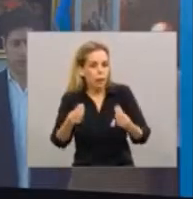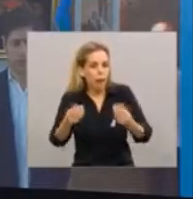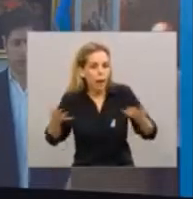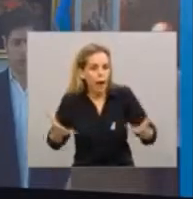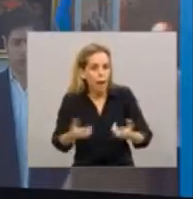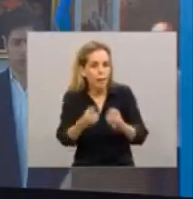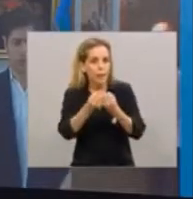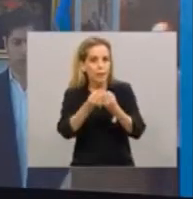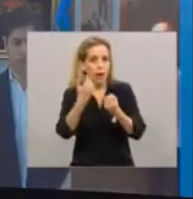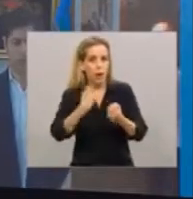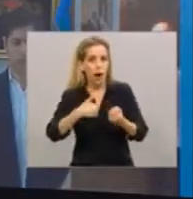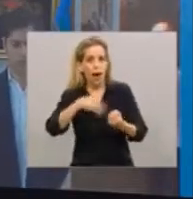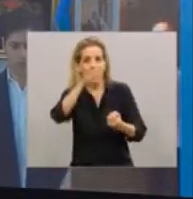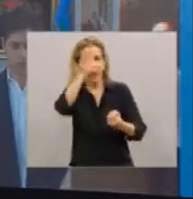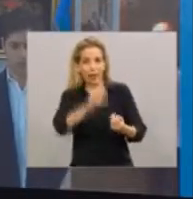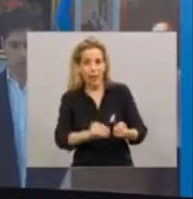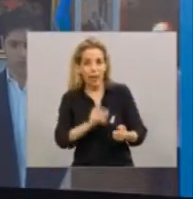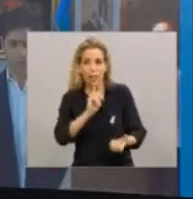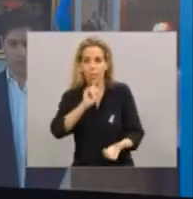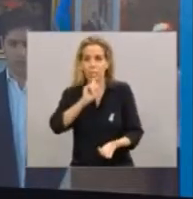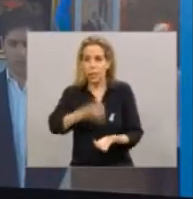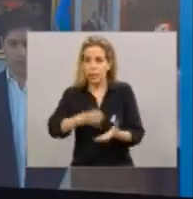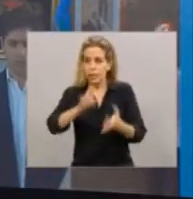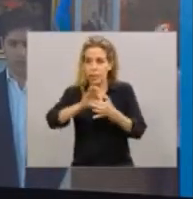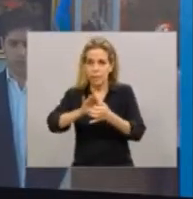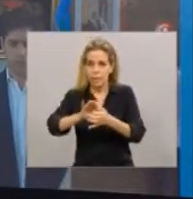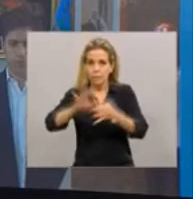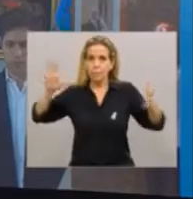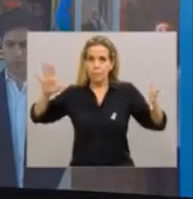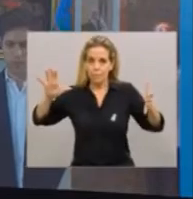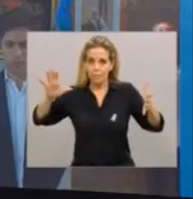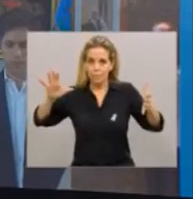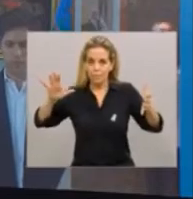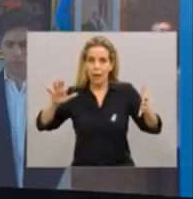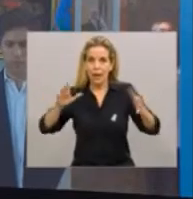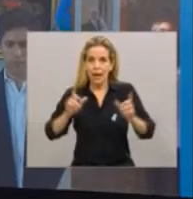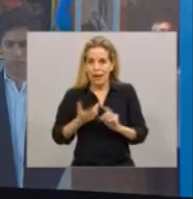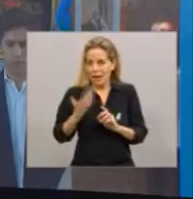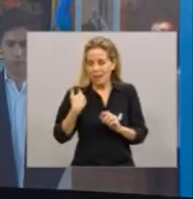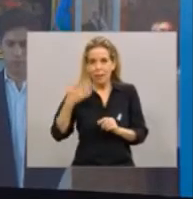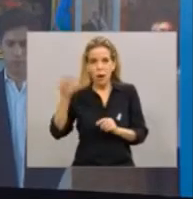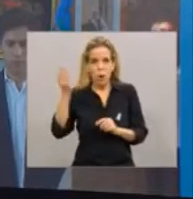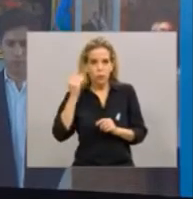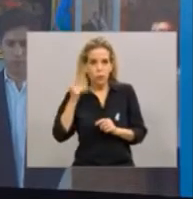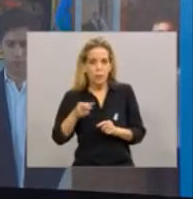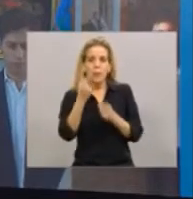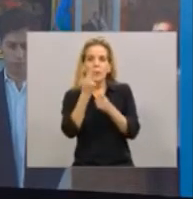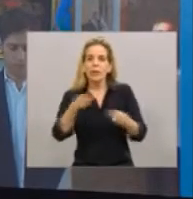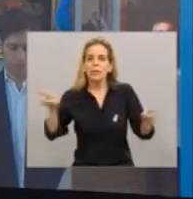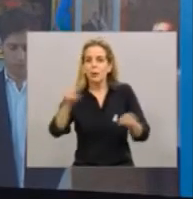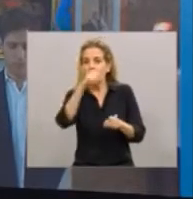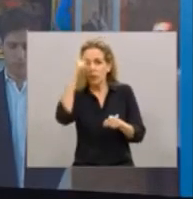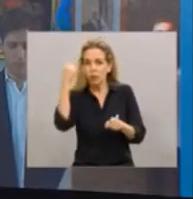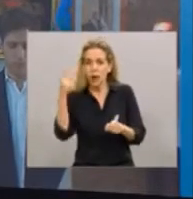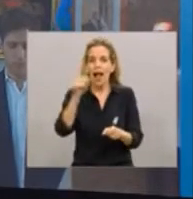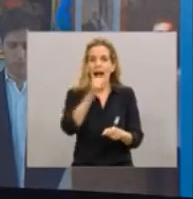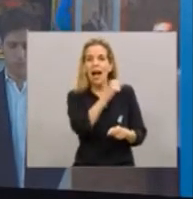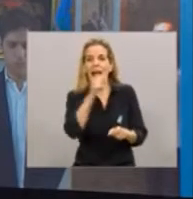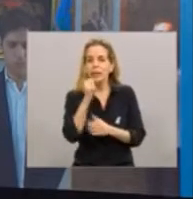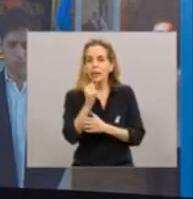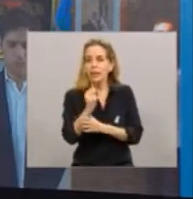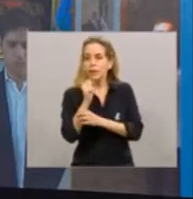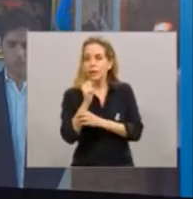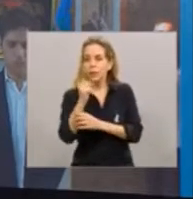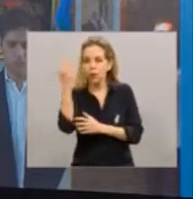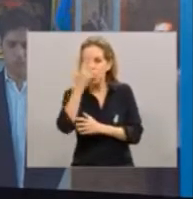decidieron independizarse y escuchando el himno nacional el cantado por mercedes osa y